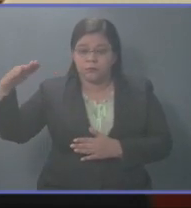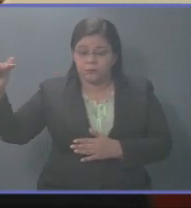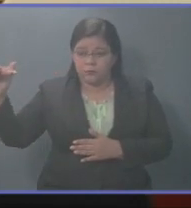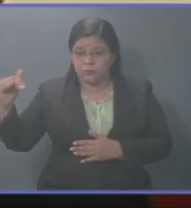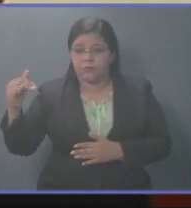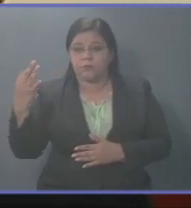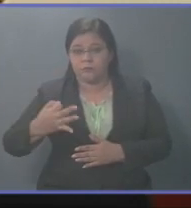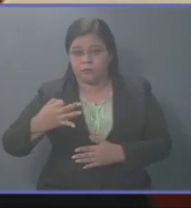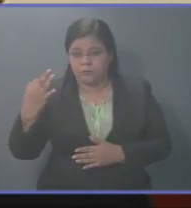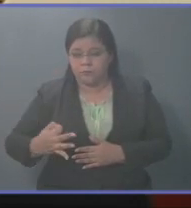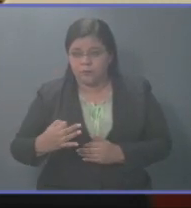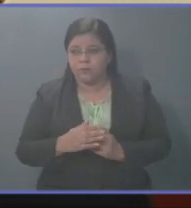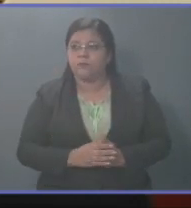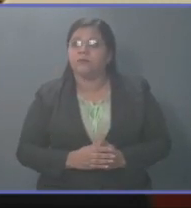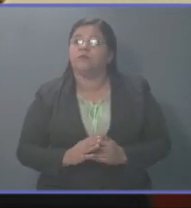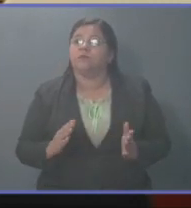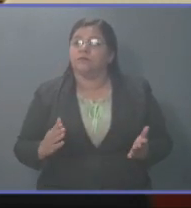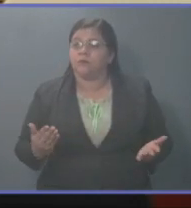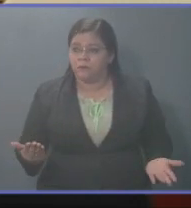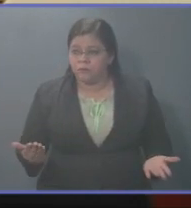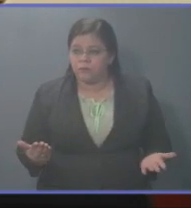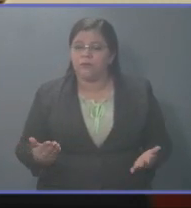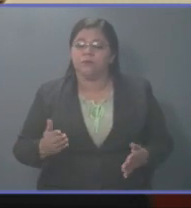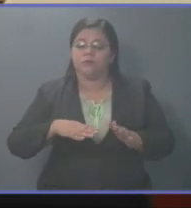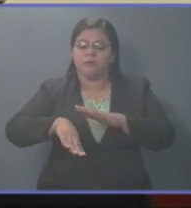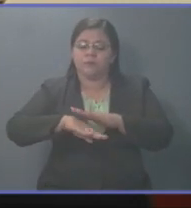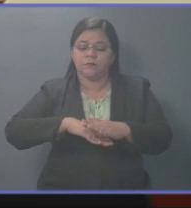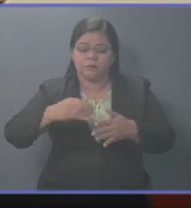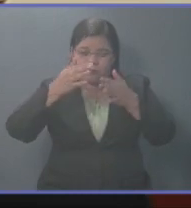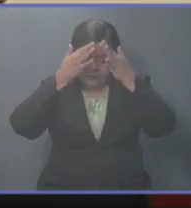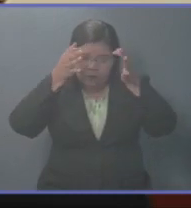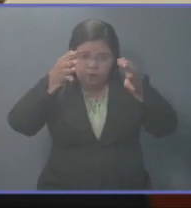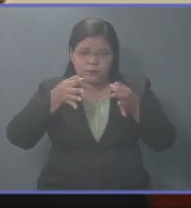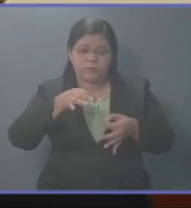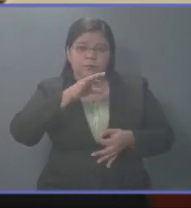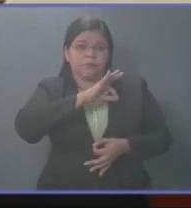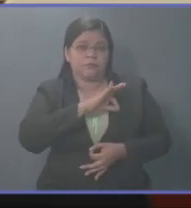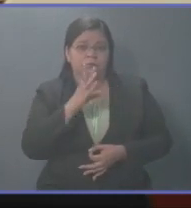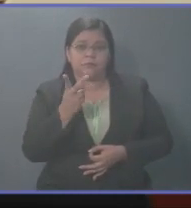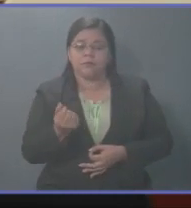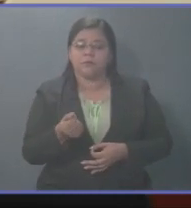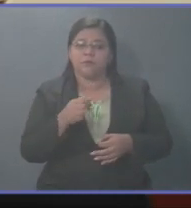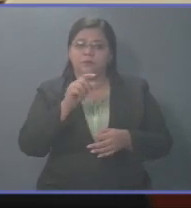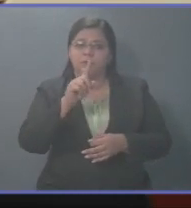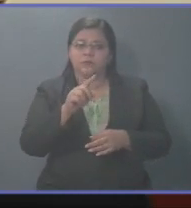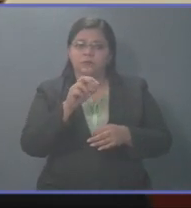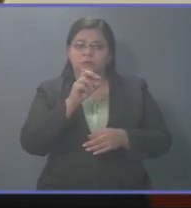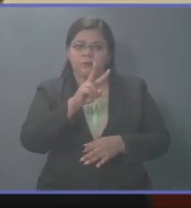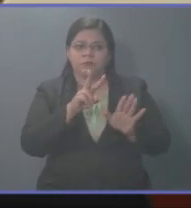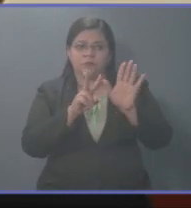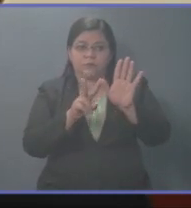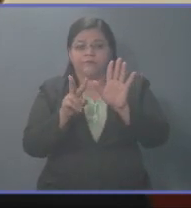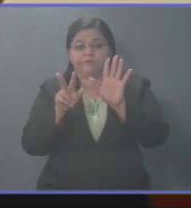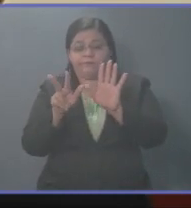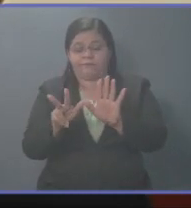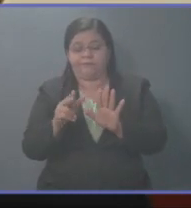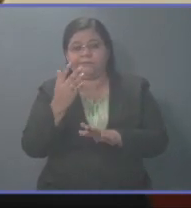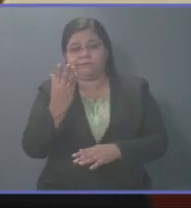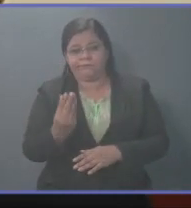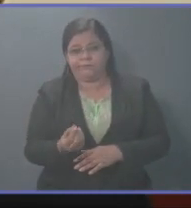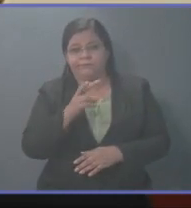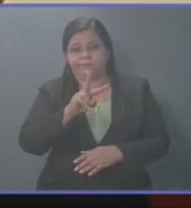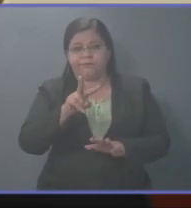demanden, en razón que, conforme al dictamen favorable número 278, de